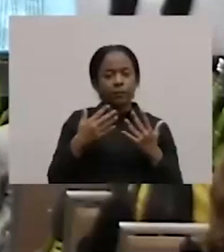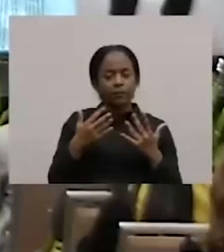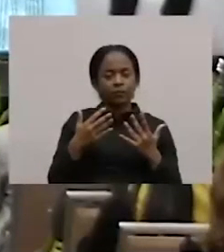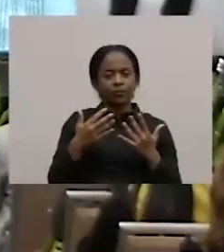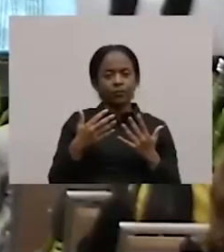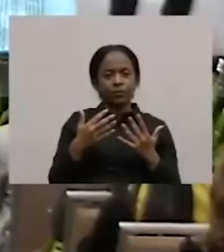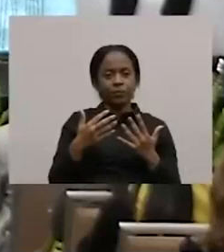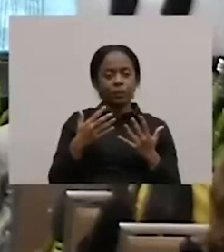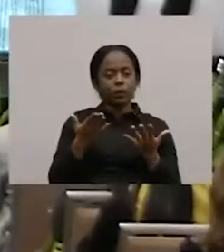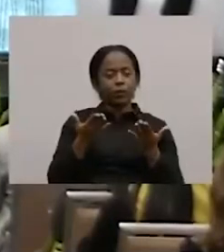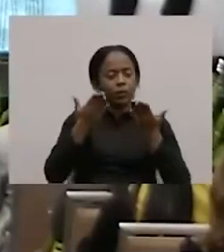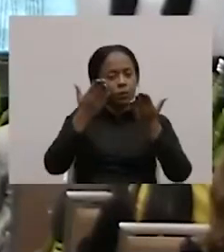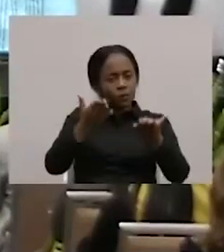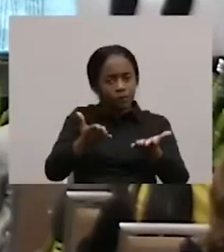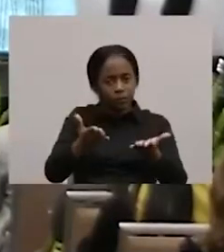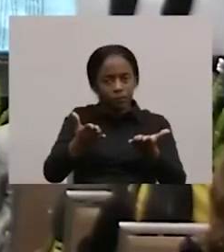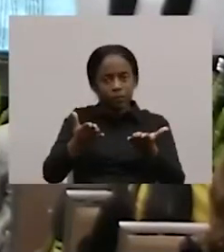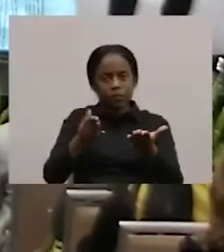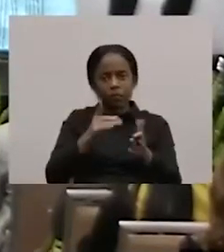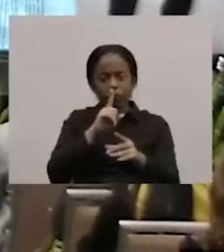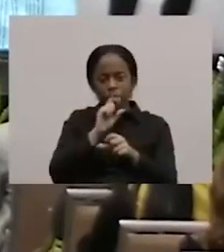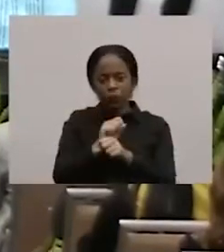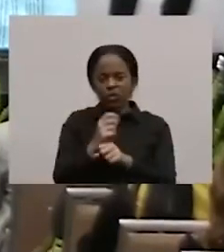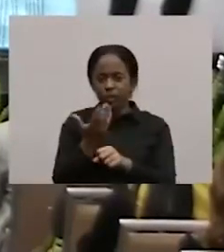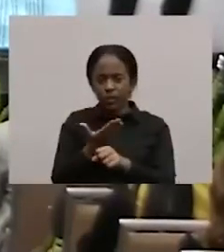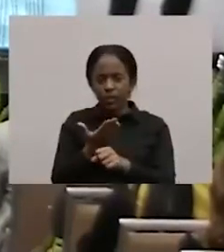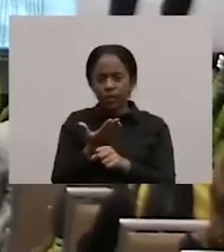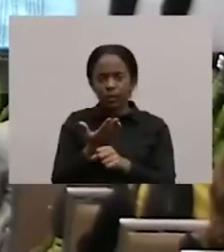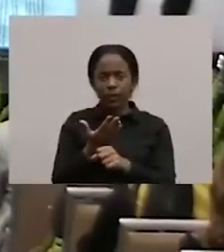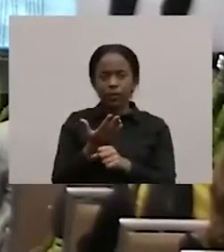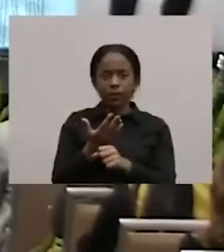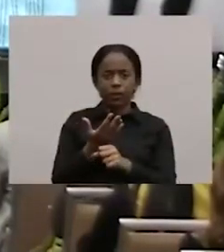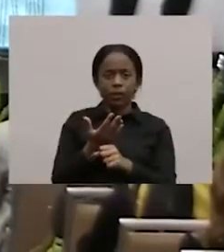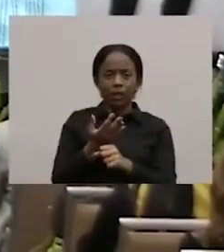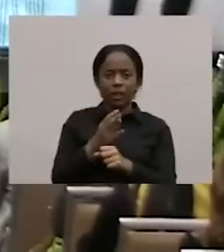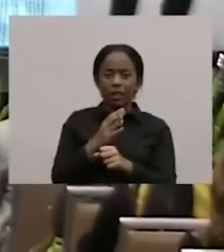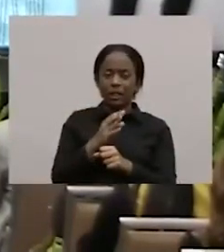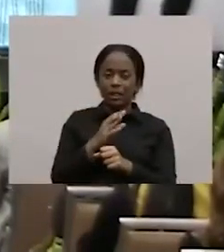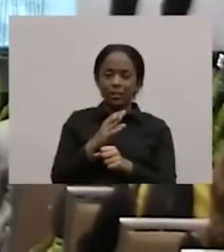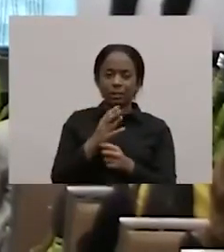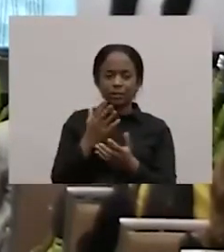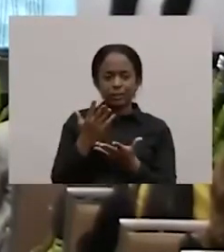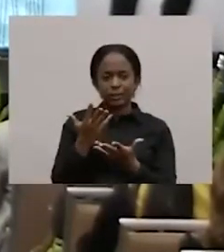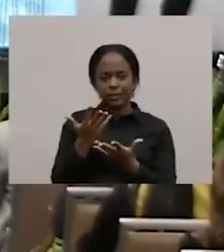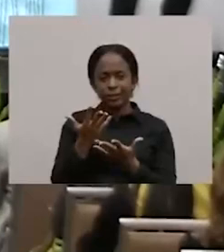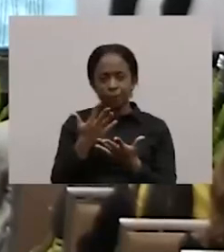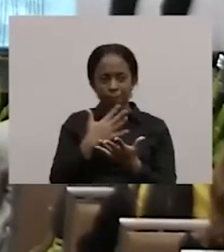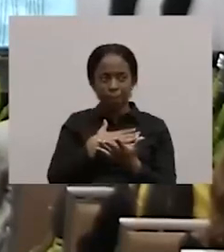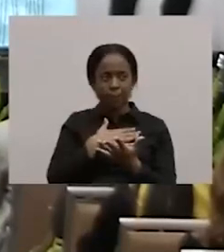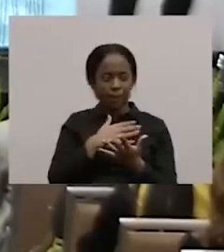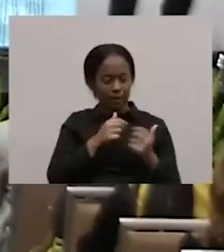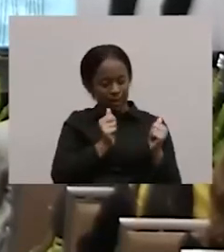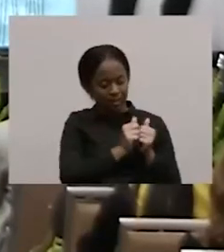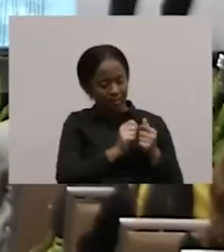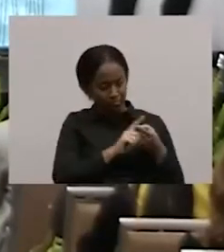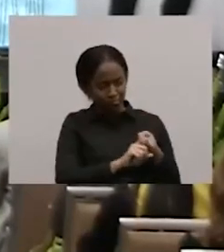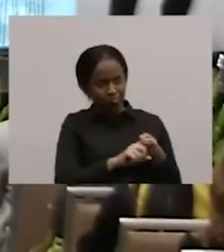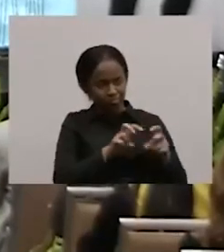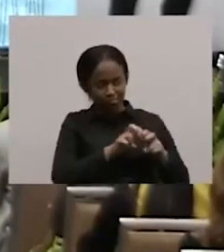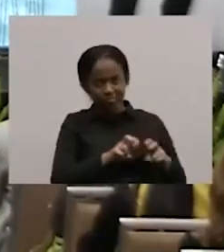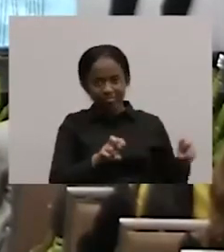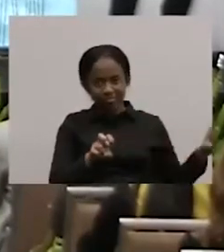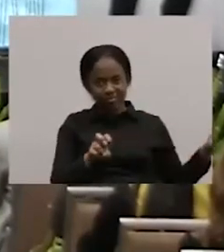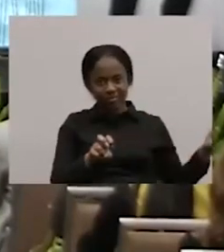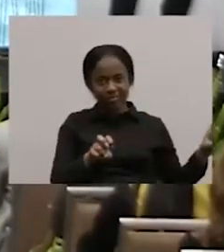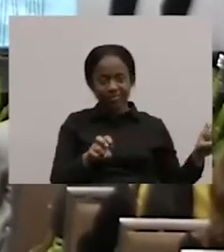lo que sugiero, ¿verdad? Y creo que debe ser una aspiración de mis dos compañeros aquí también, es